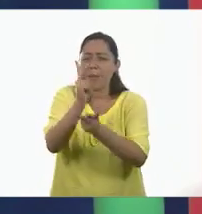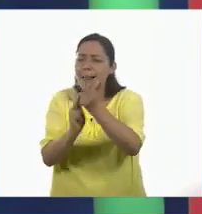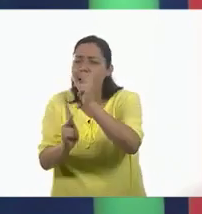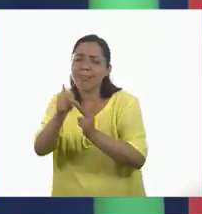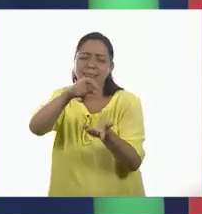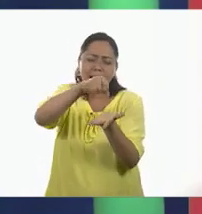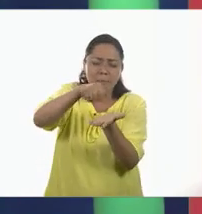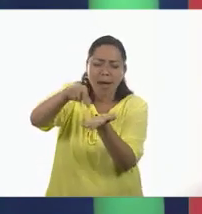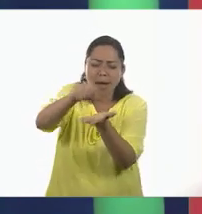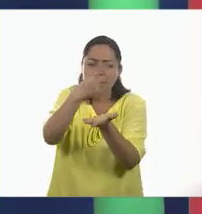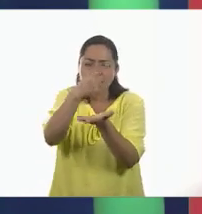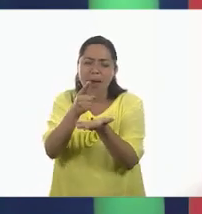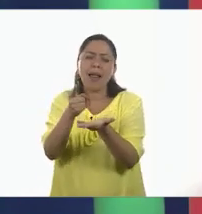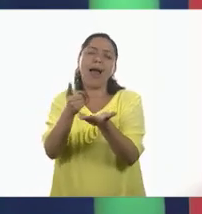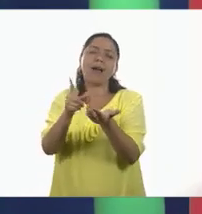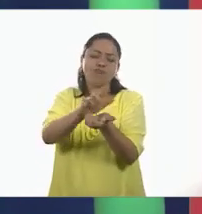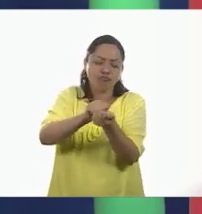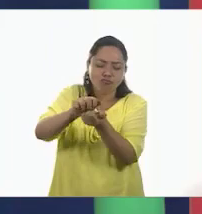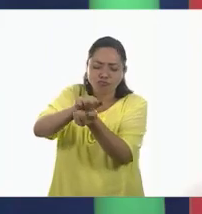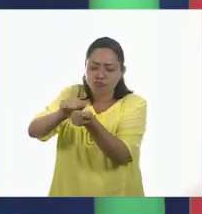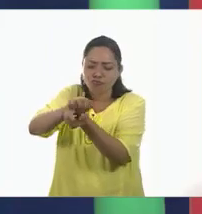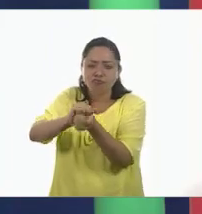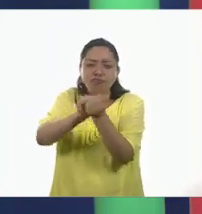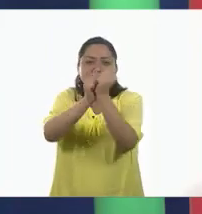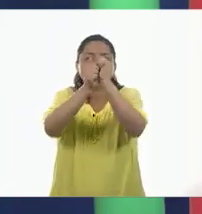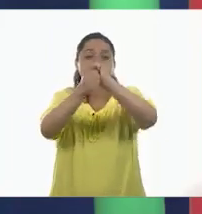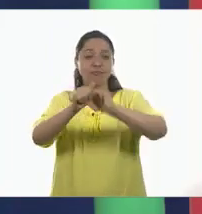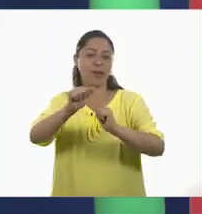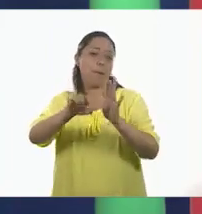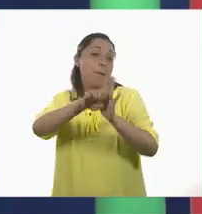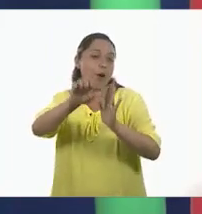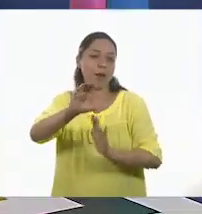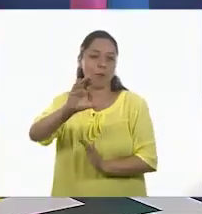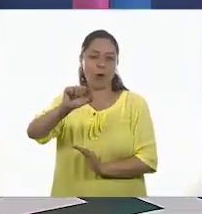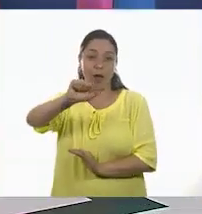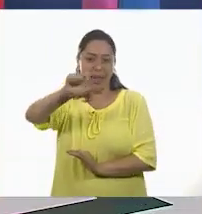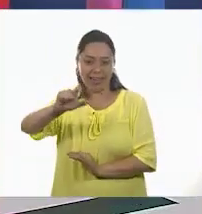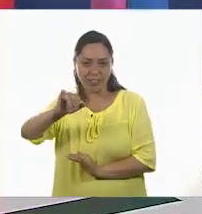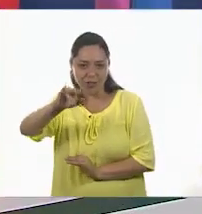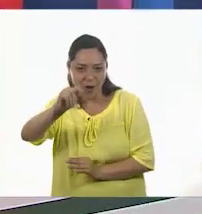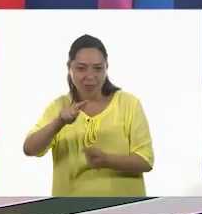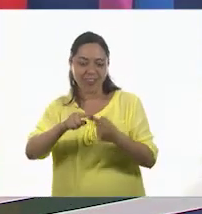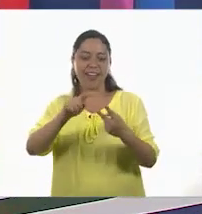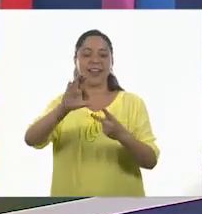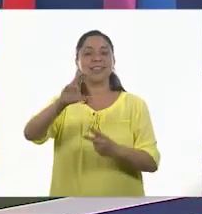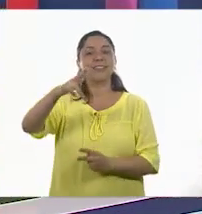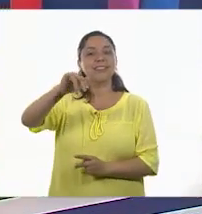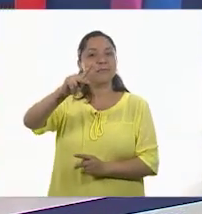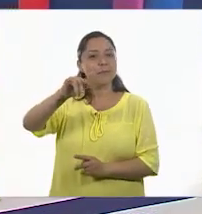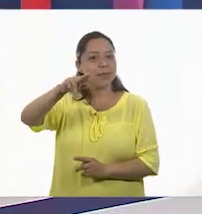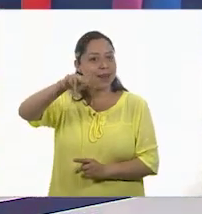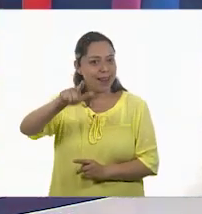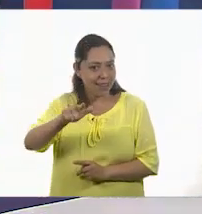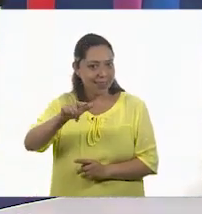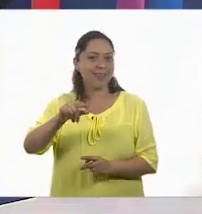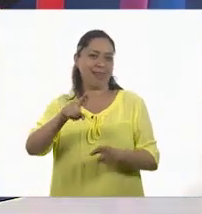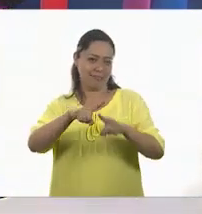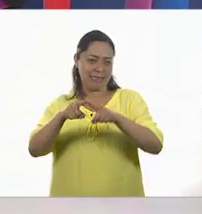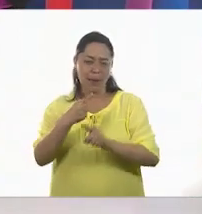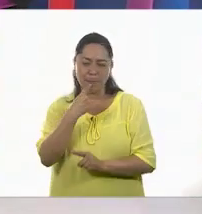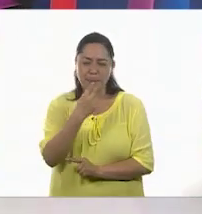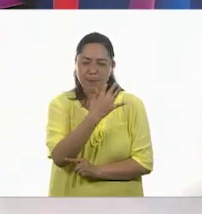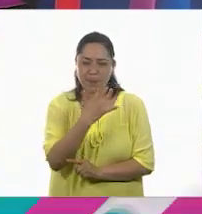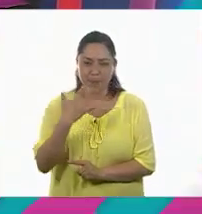cada platillo tenga un sabor único, como el achiote o el chipilín. Seguimos en Aprendiendo a Amar a